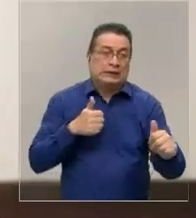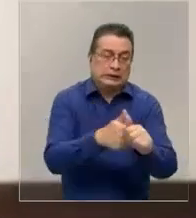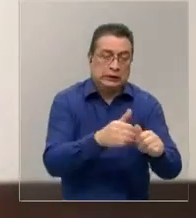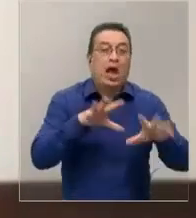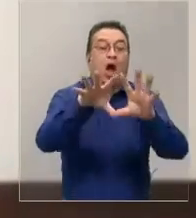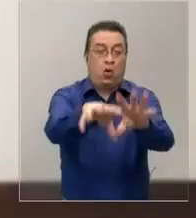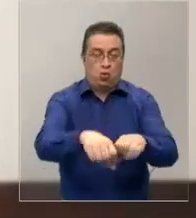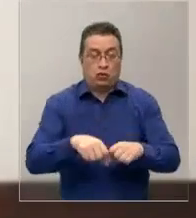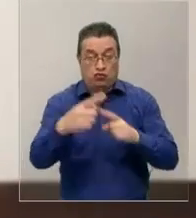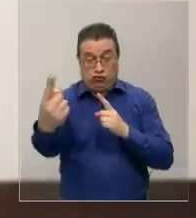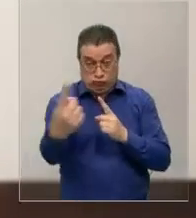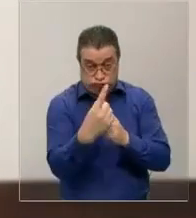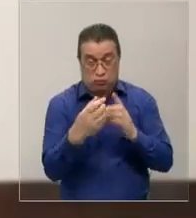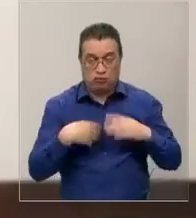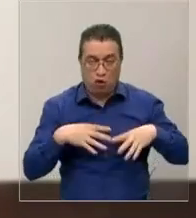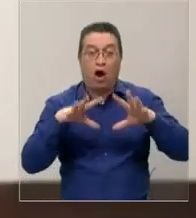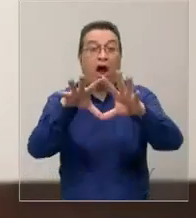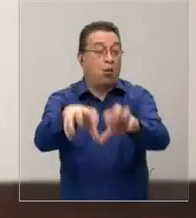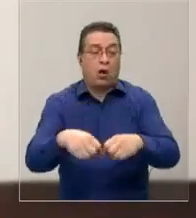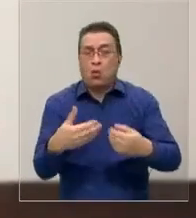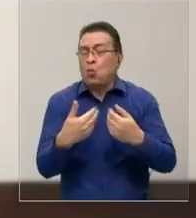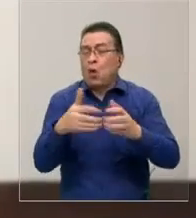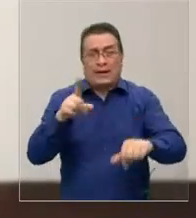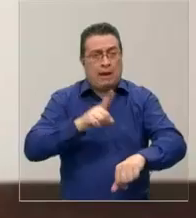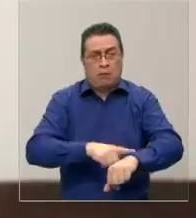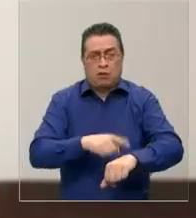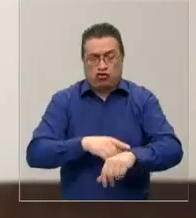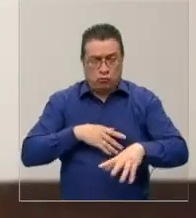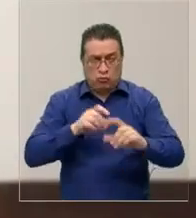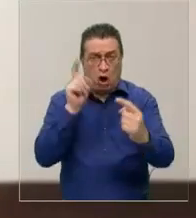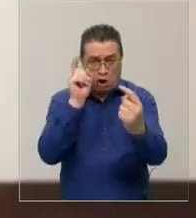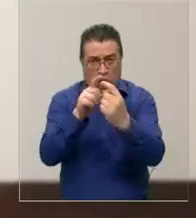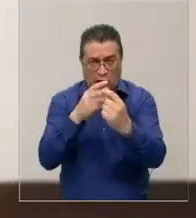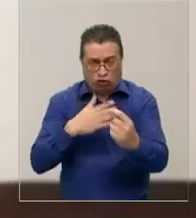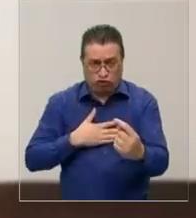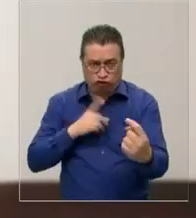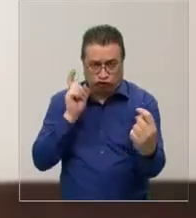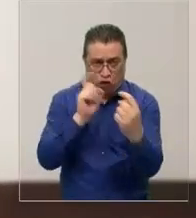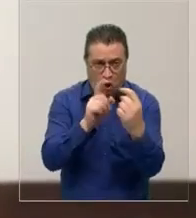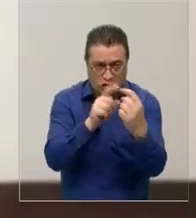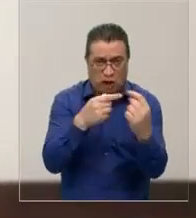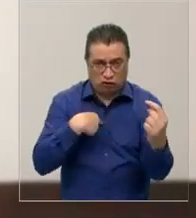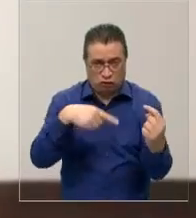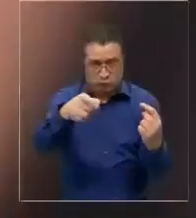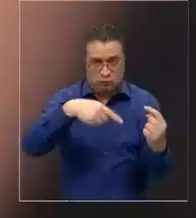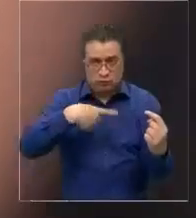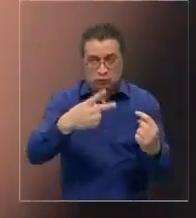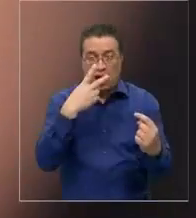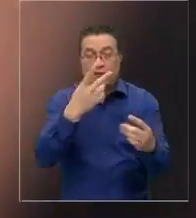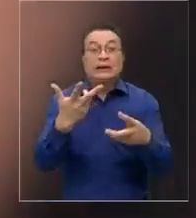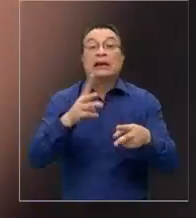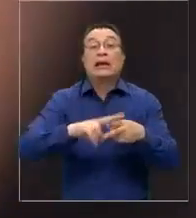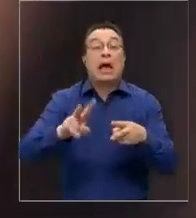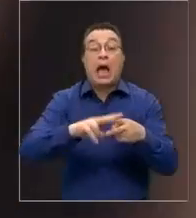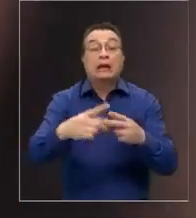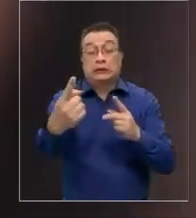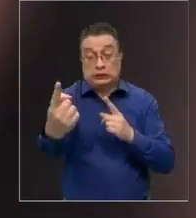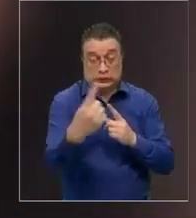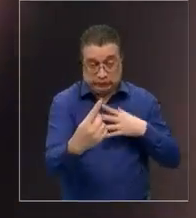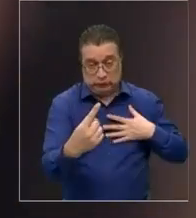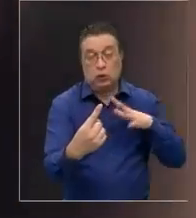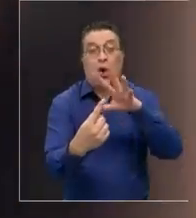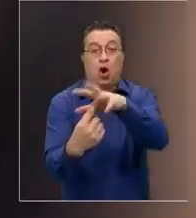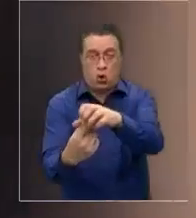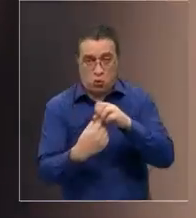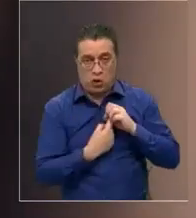buscar. Le dije, si tú vienes, te va a buscar en cualquier momento. Así que estoy en contacto con ella, así que estamos viendo qué va a hacer, pero es